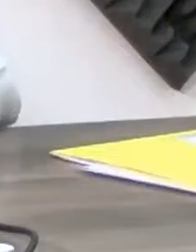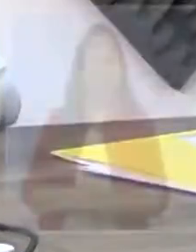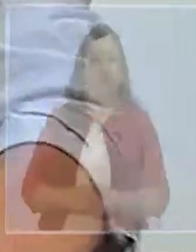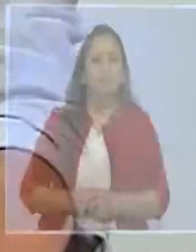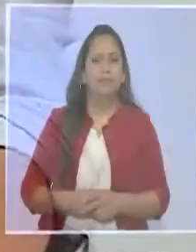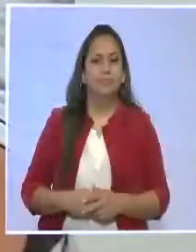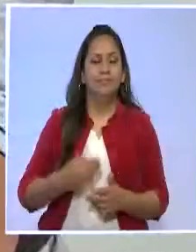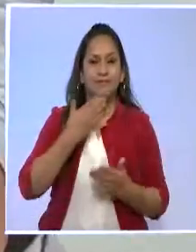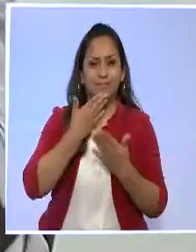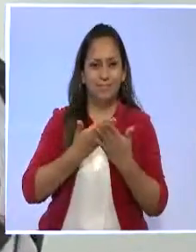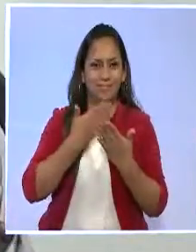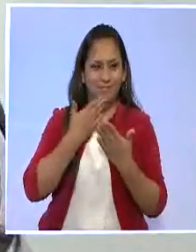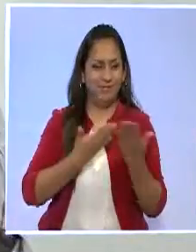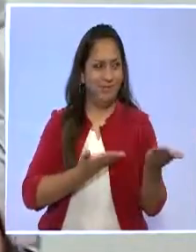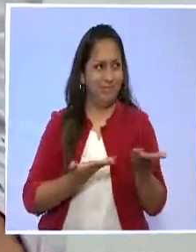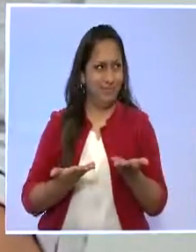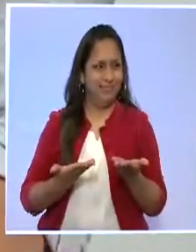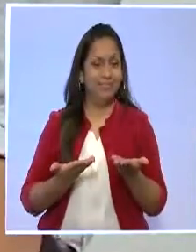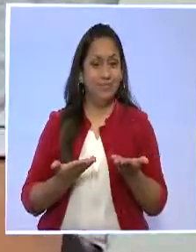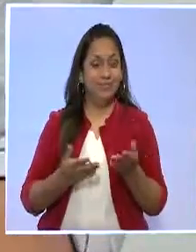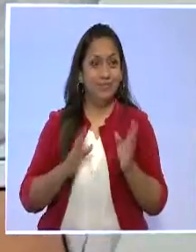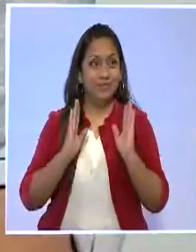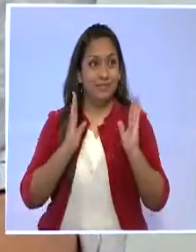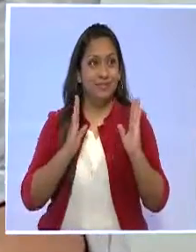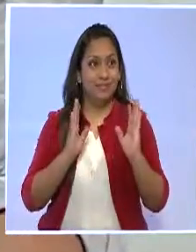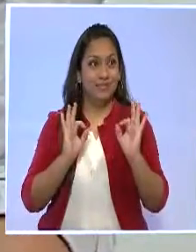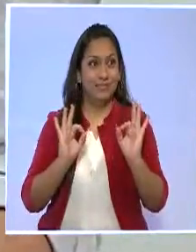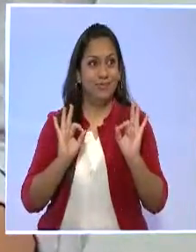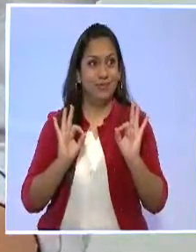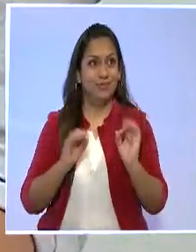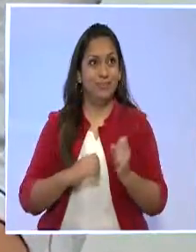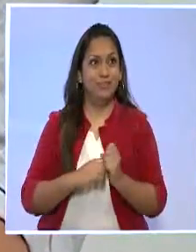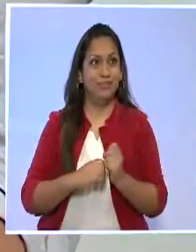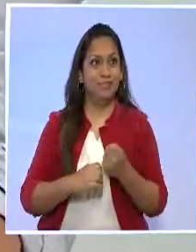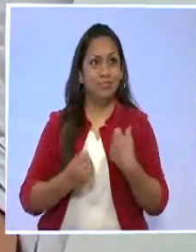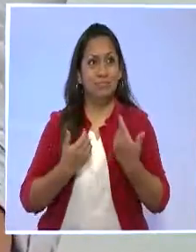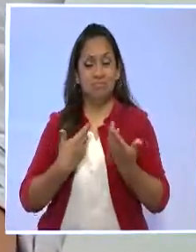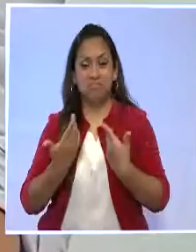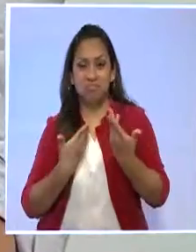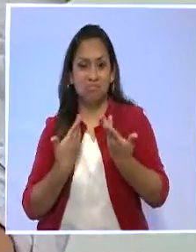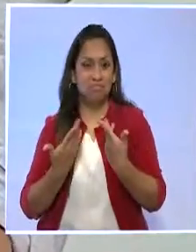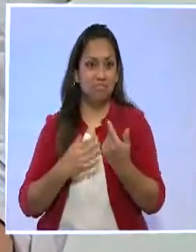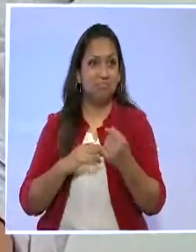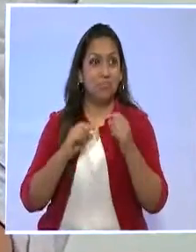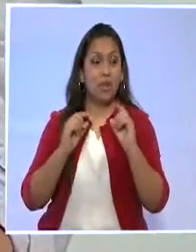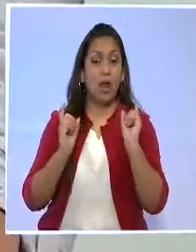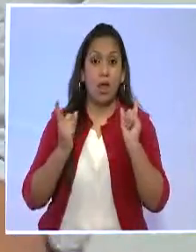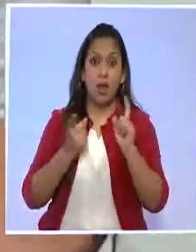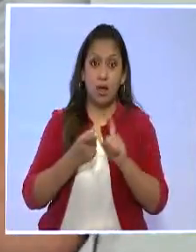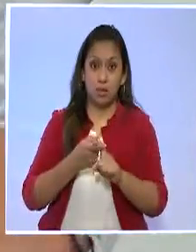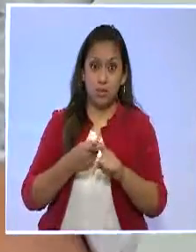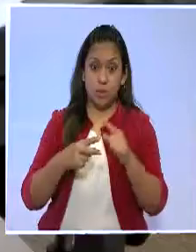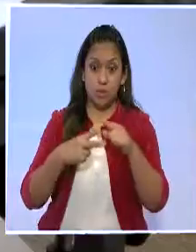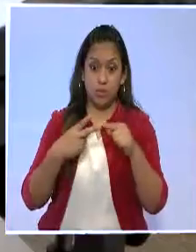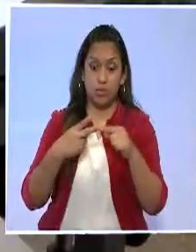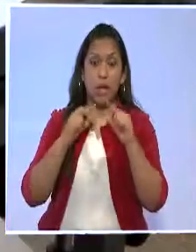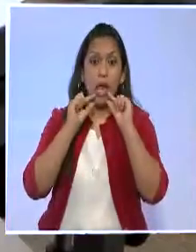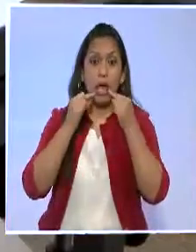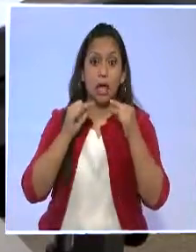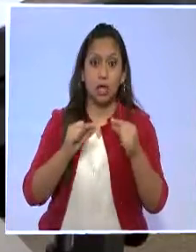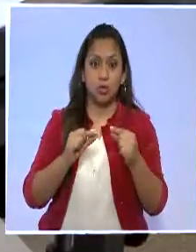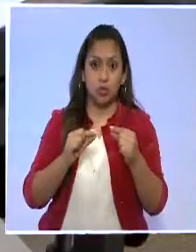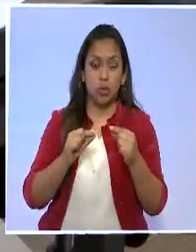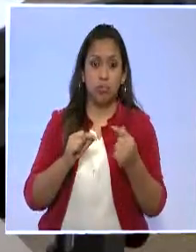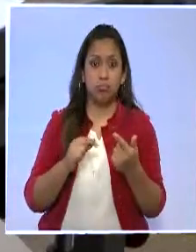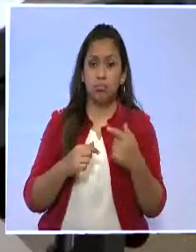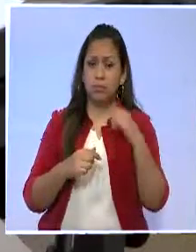gracias vocecita numerada con mucha atención la versatilidad con la que once citar habla en español y el quiso así yo quisiera tener esa